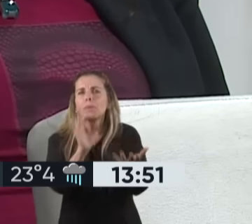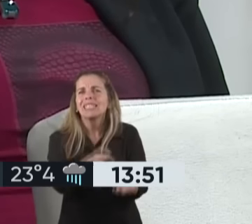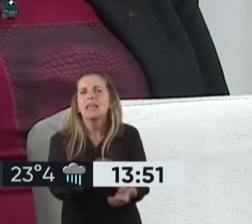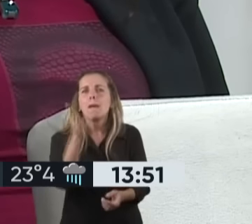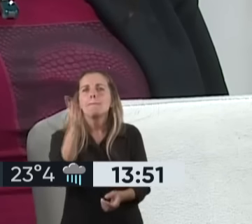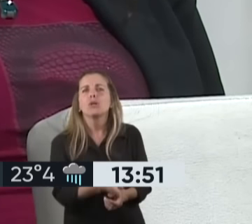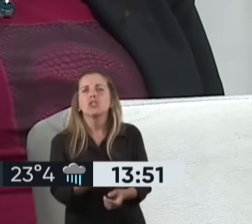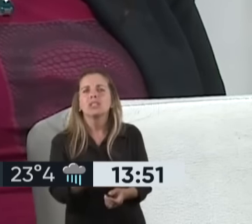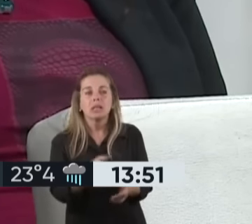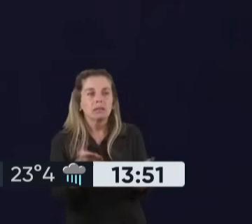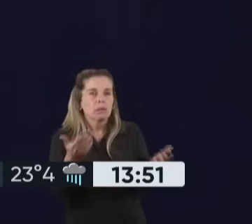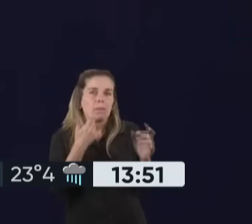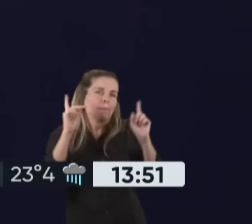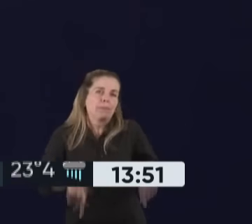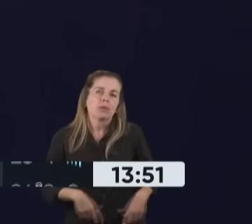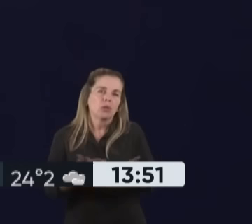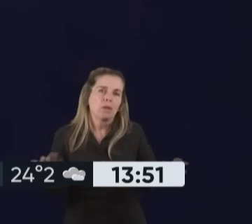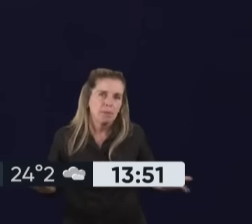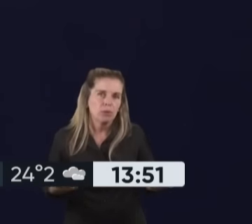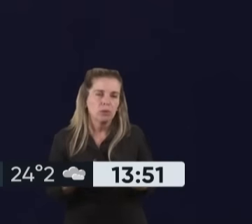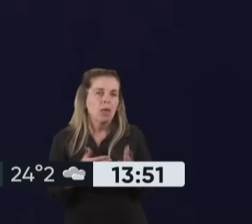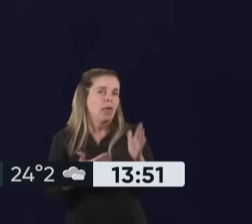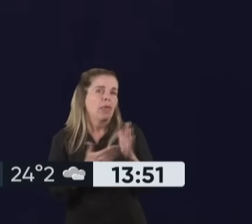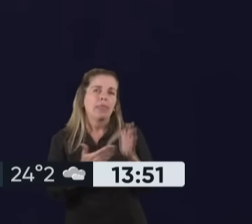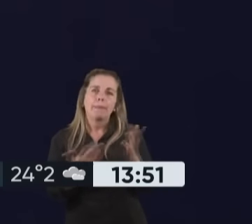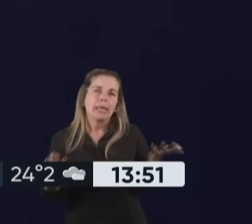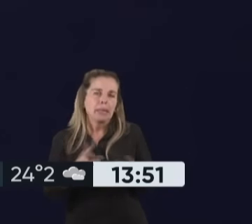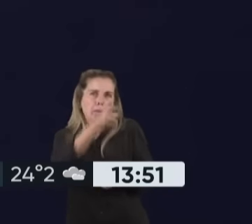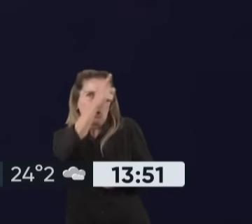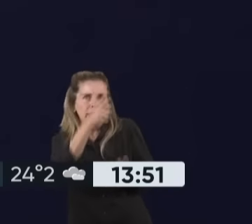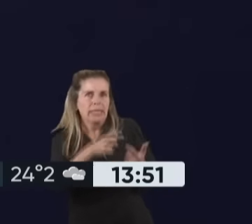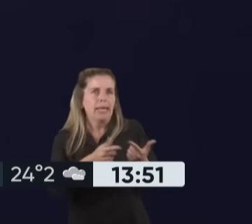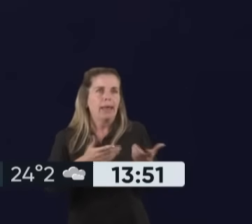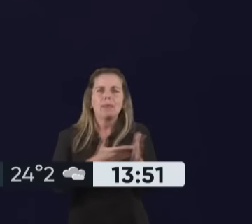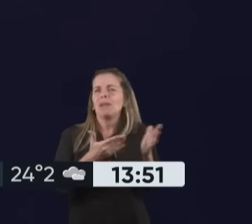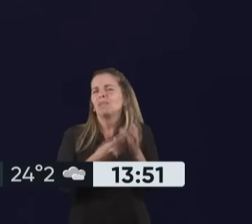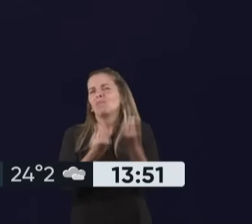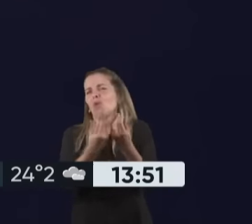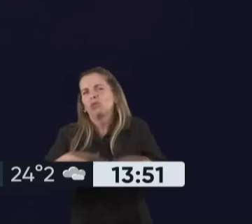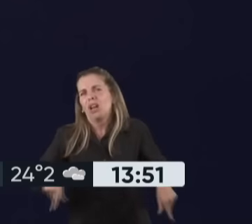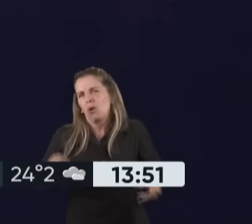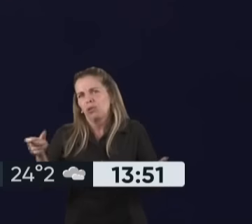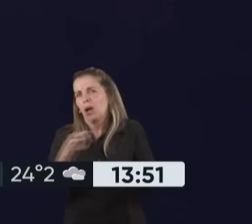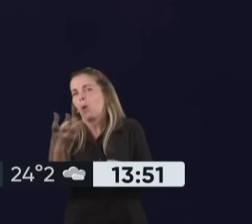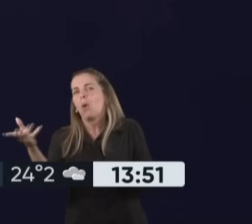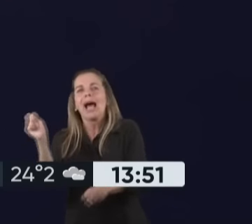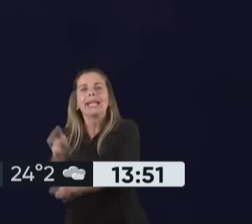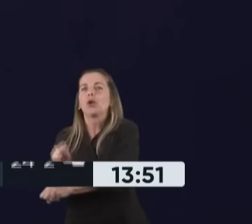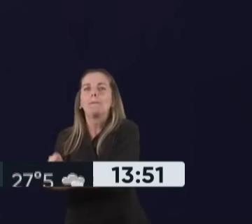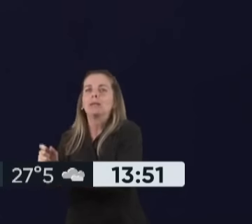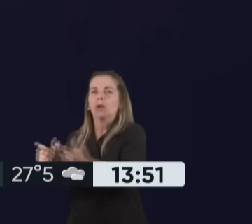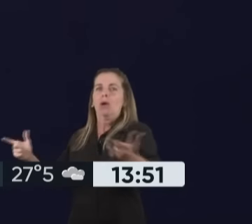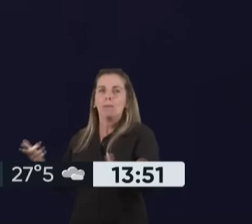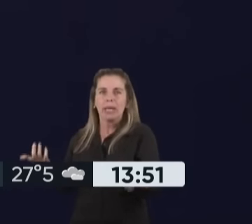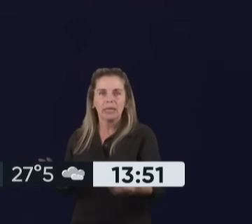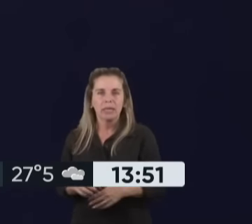presos va a aumentar? Bueno, no sabemos, depende de cómo se muevan las policías, depende de un montón de cosas, pero hoy en día ya tenemos